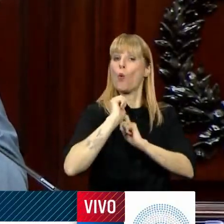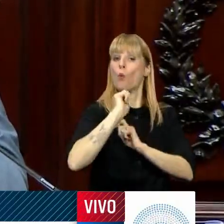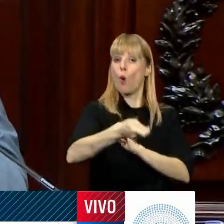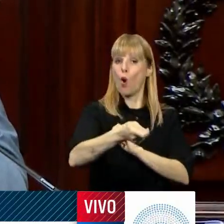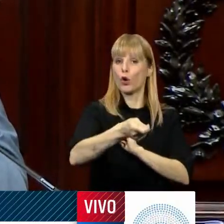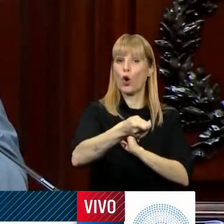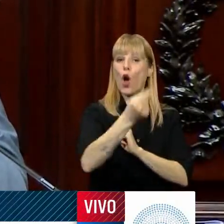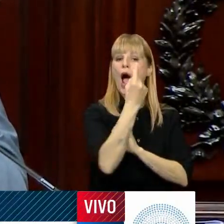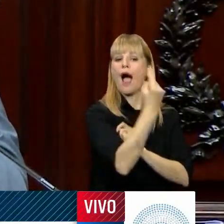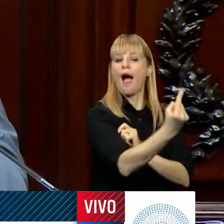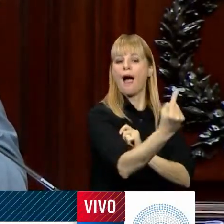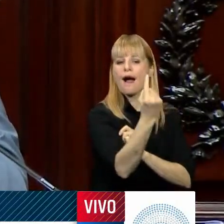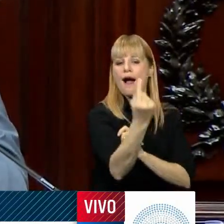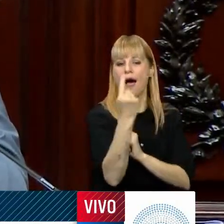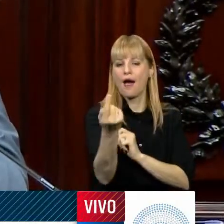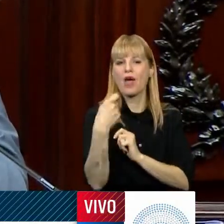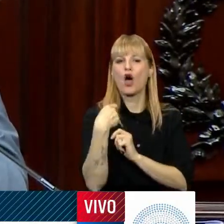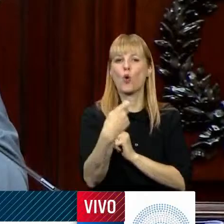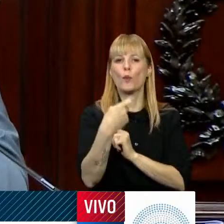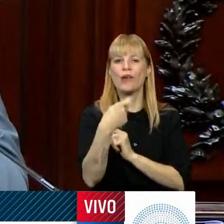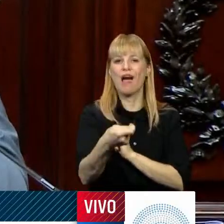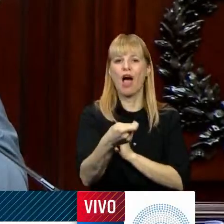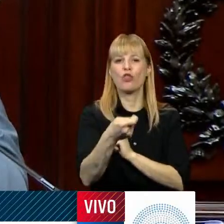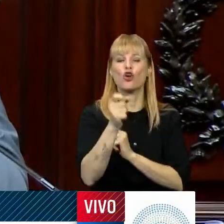a cada jubilado de